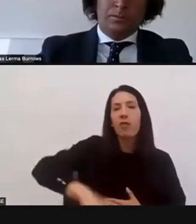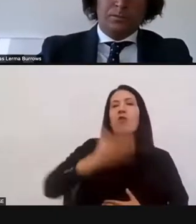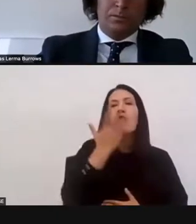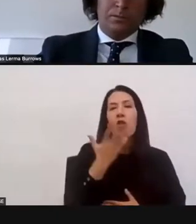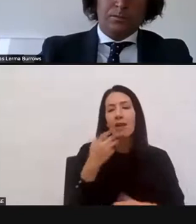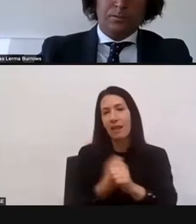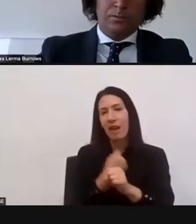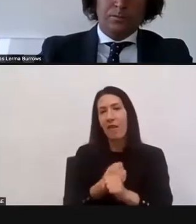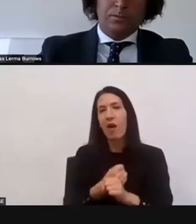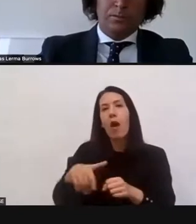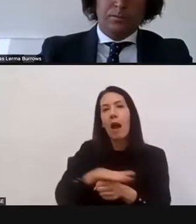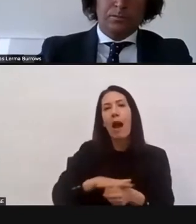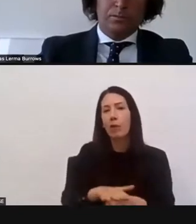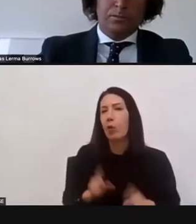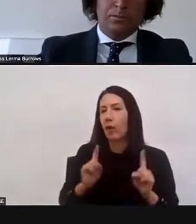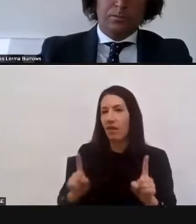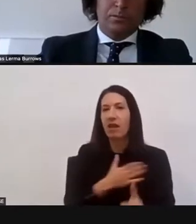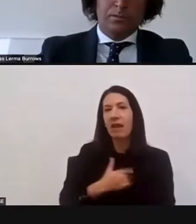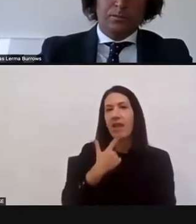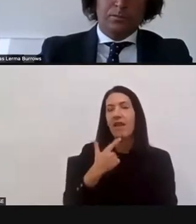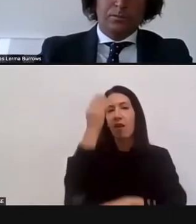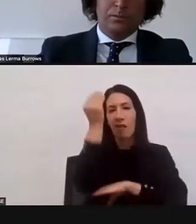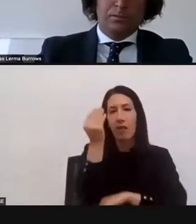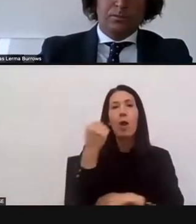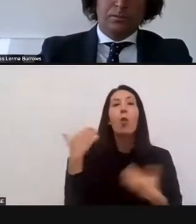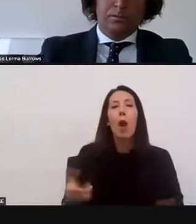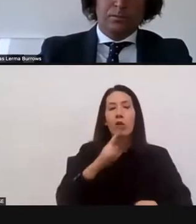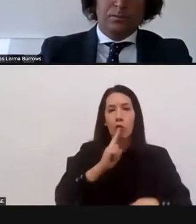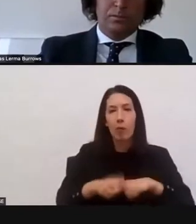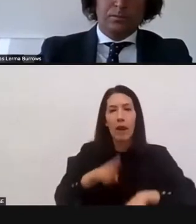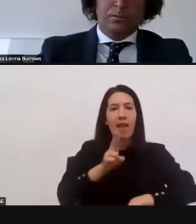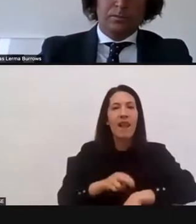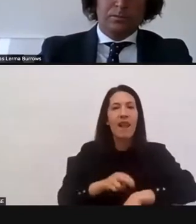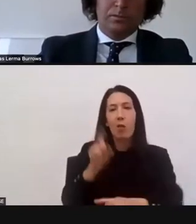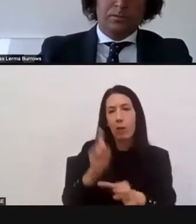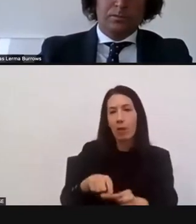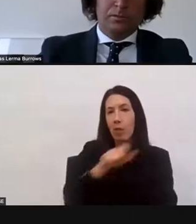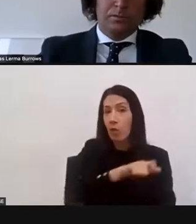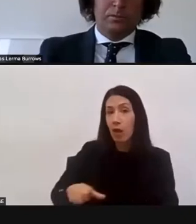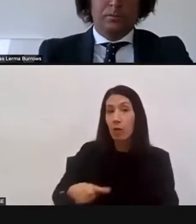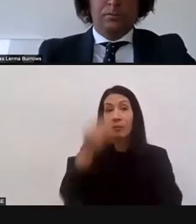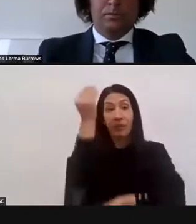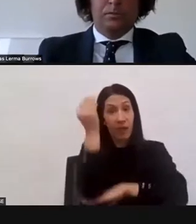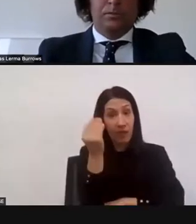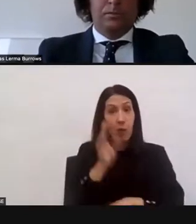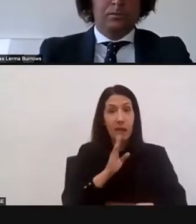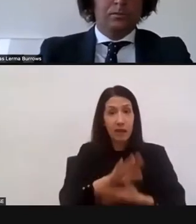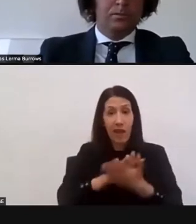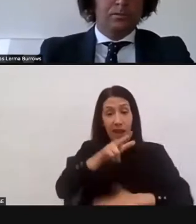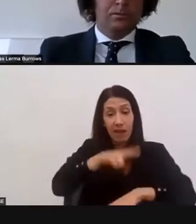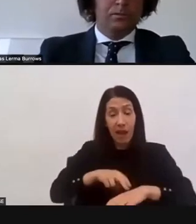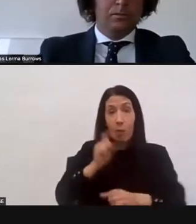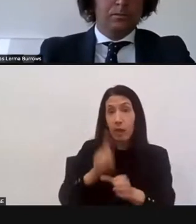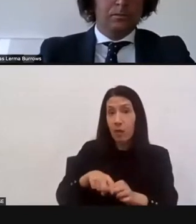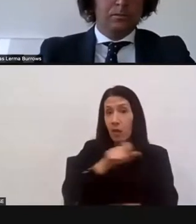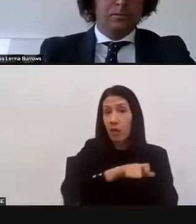ámbito preventivo. ¿Mediante qué figura? Pues la figura de los delegados de participación ciudadana. Esta figura que digo del delegado de participación ciudadana